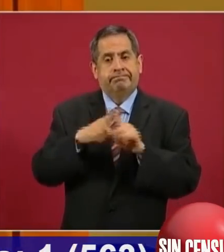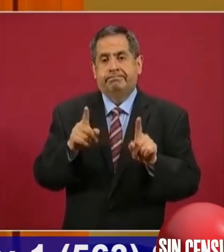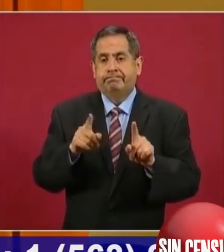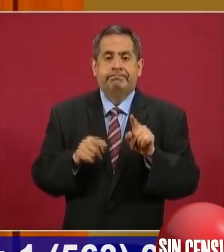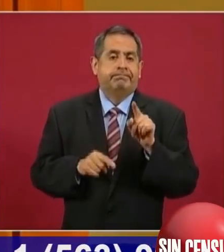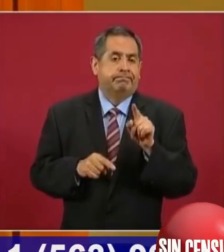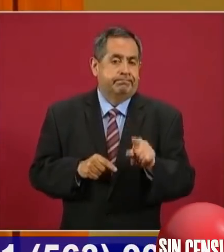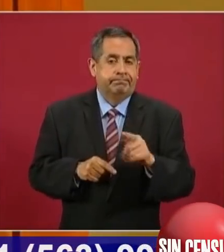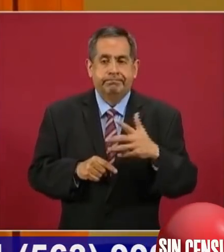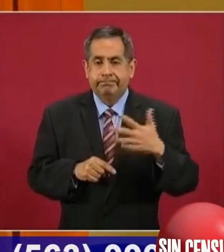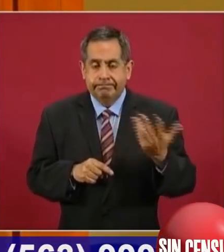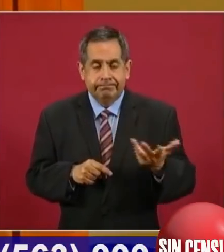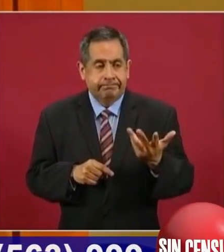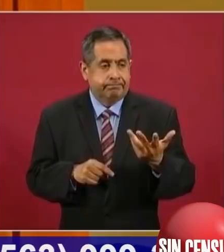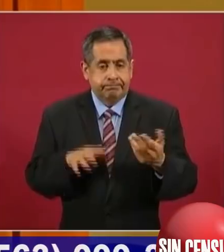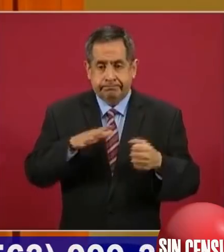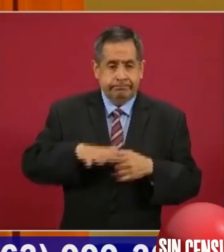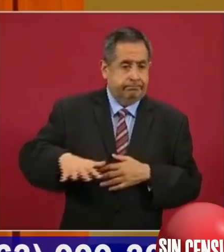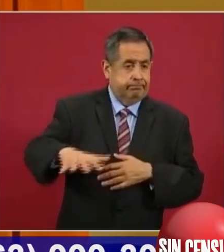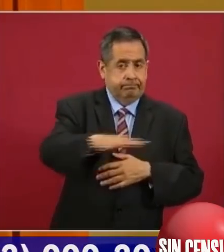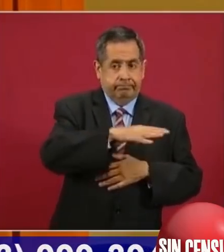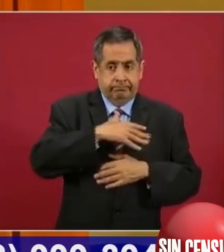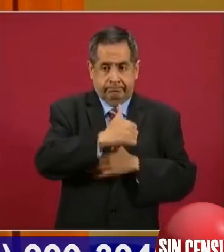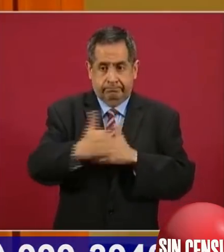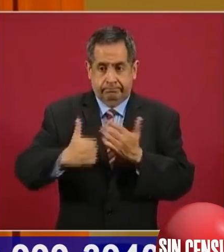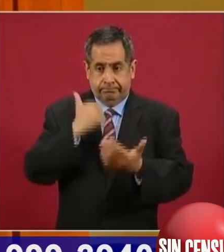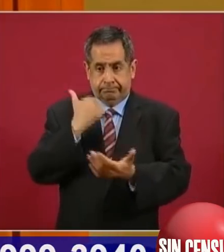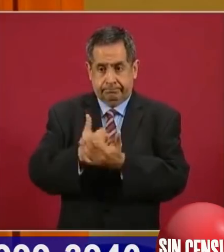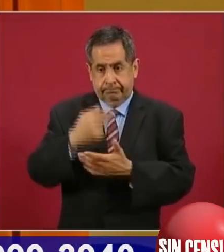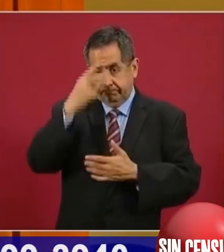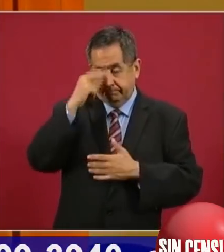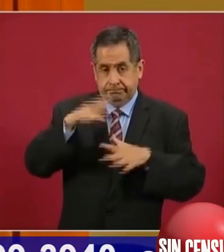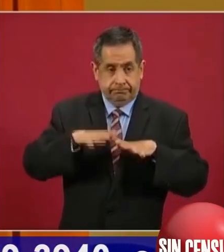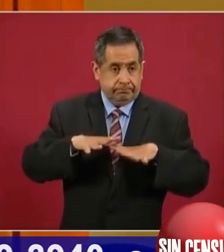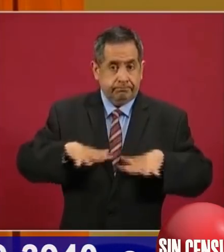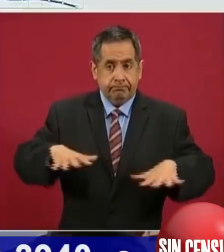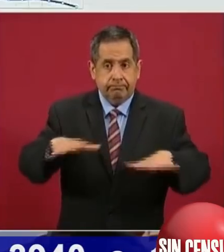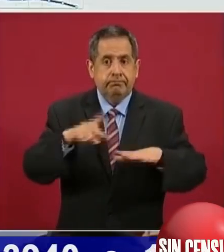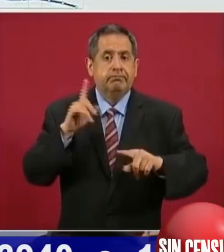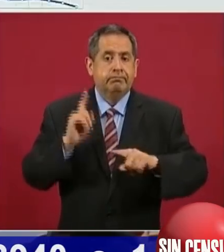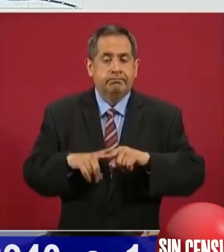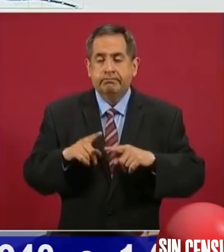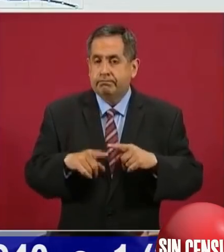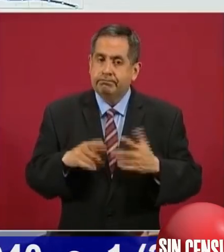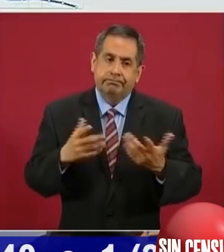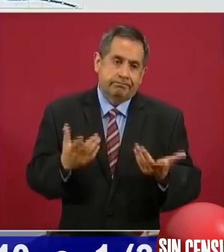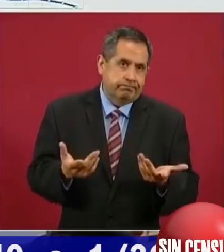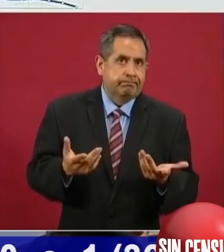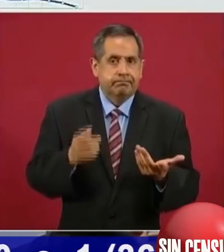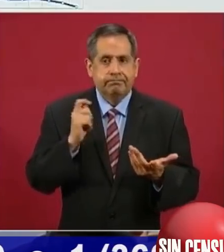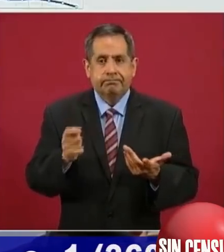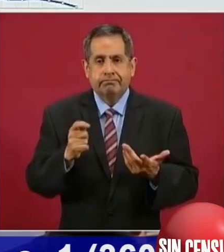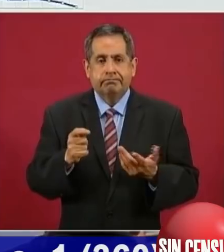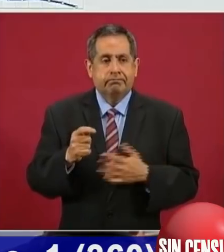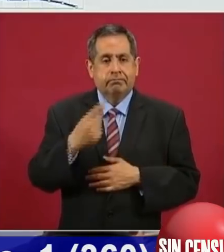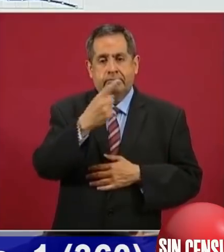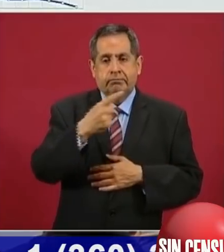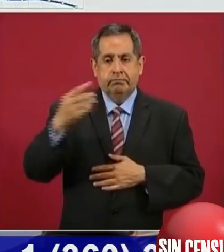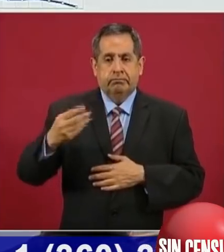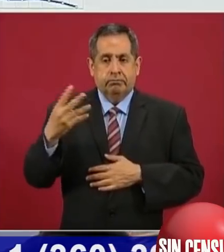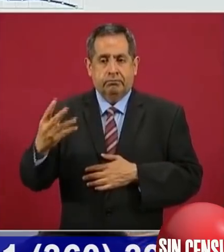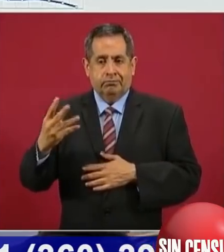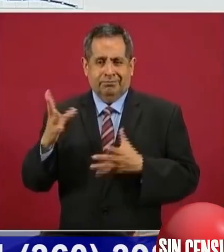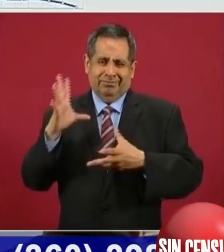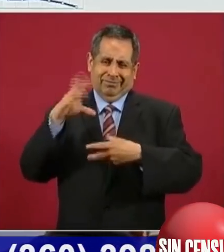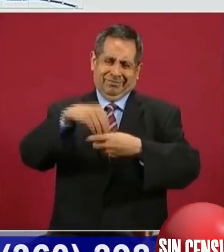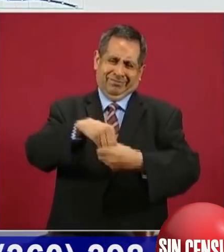fundamentales. Uno es que toda la zona metropolitana del Valle de México representa casi la 1/4 parte de la población de